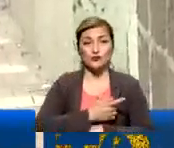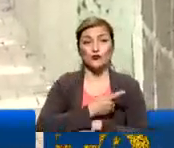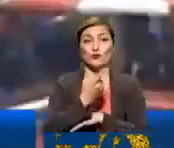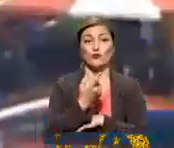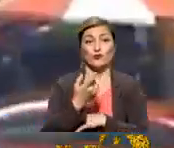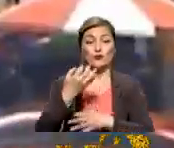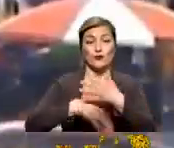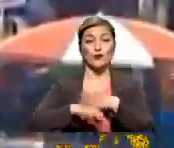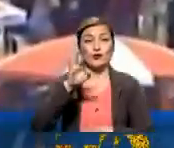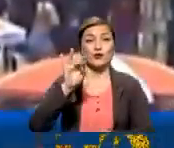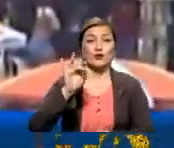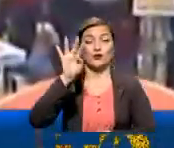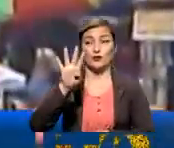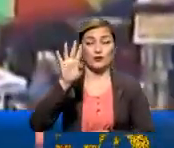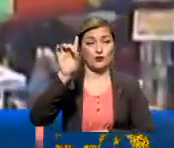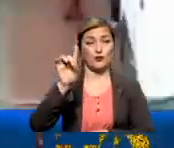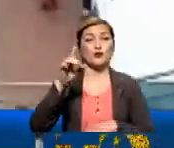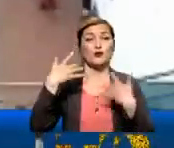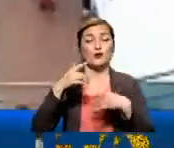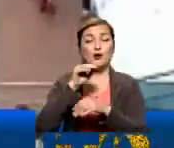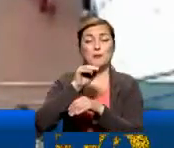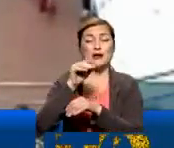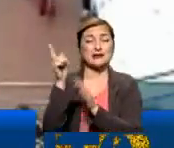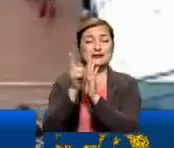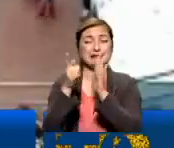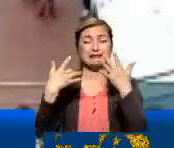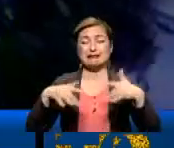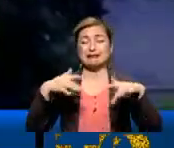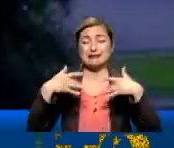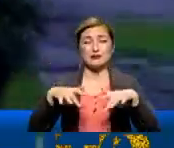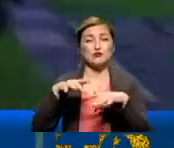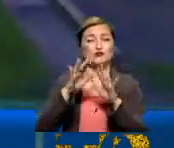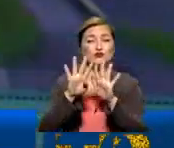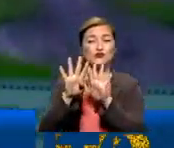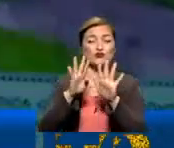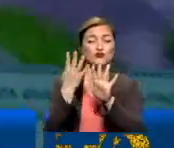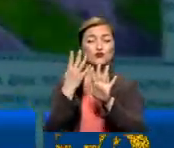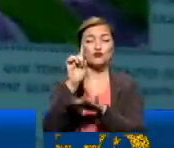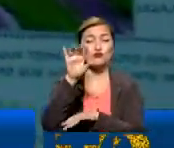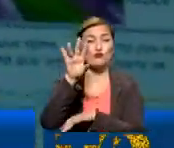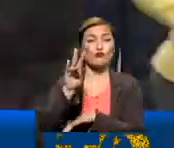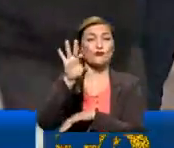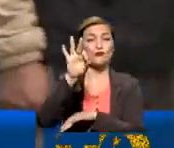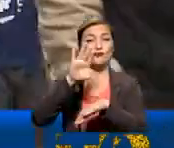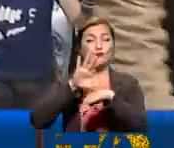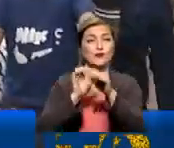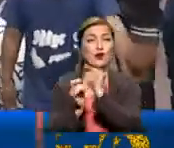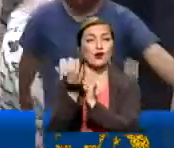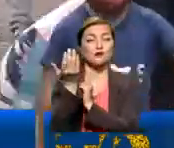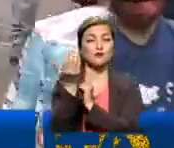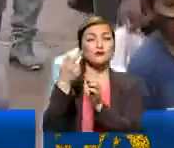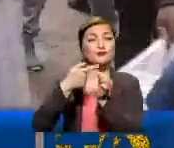se registró un total de 841 alertas por aglomeraciones en quito 179 de ellas sólo en el centro histórico